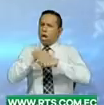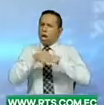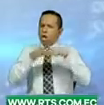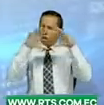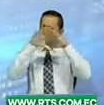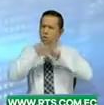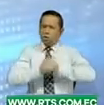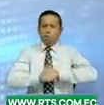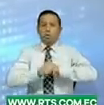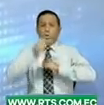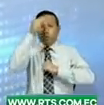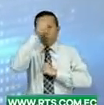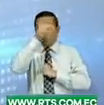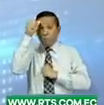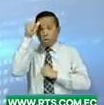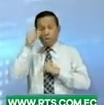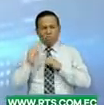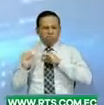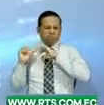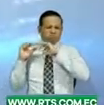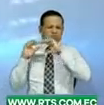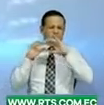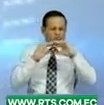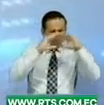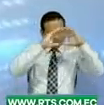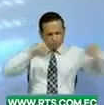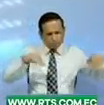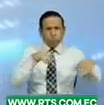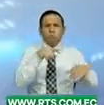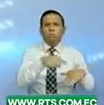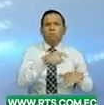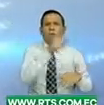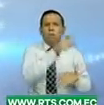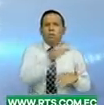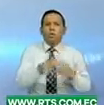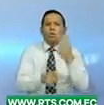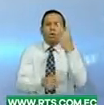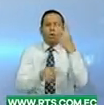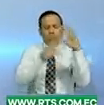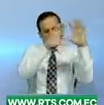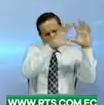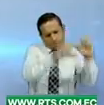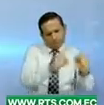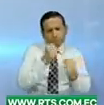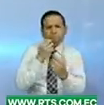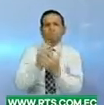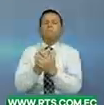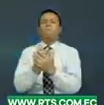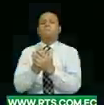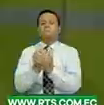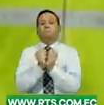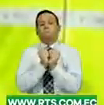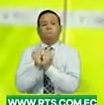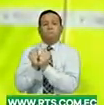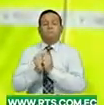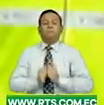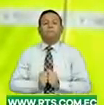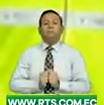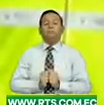los agentes detuvieron a las dos personas que permanecían en ese inmueble pero localizo